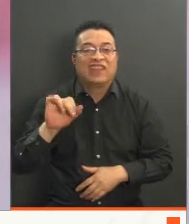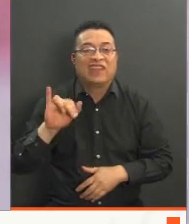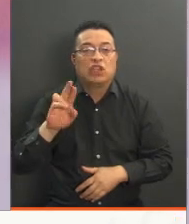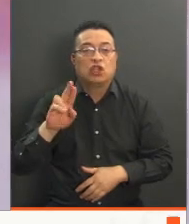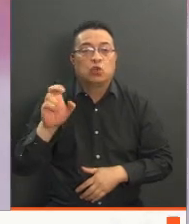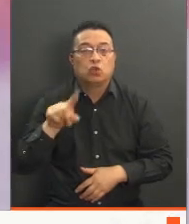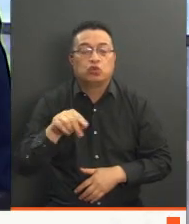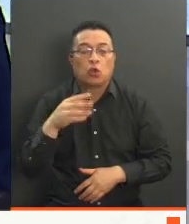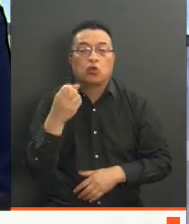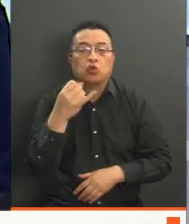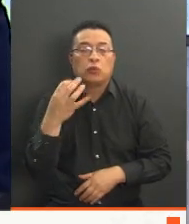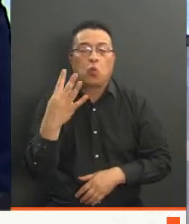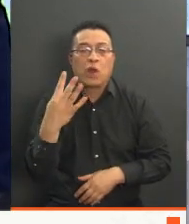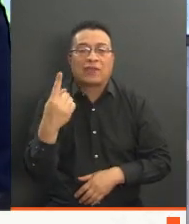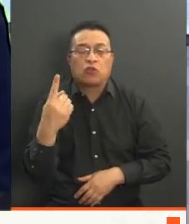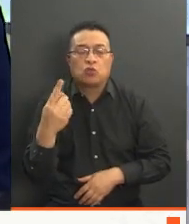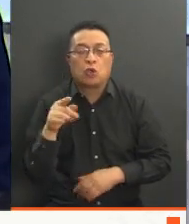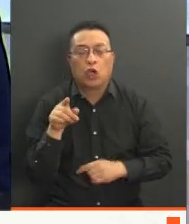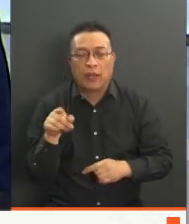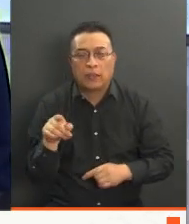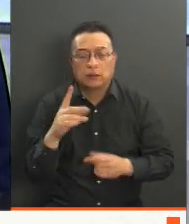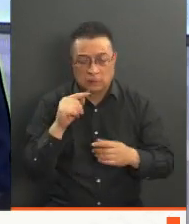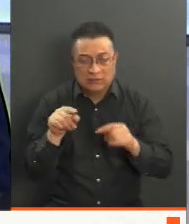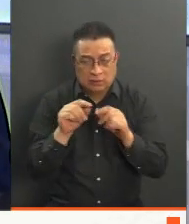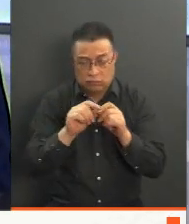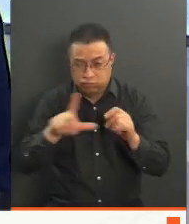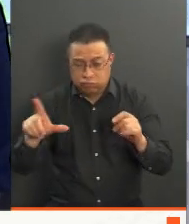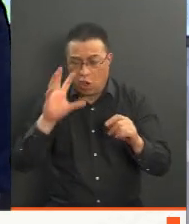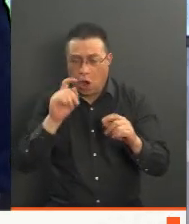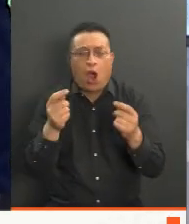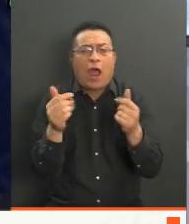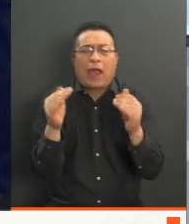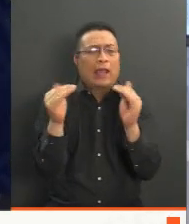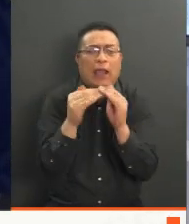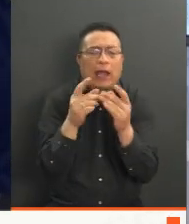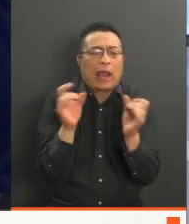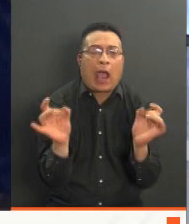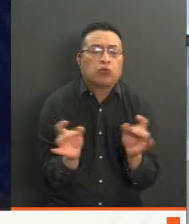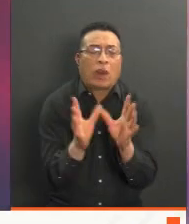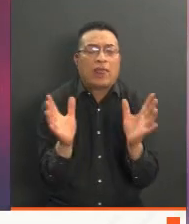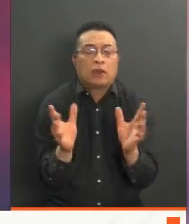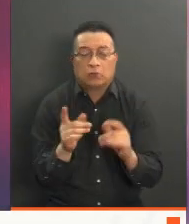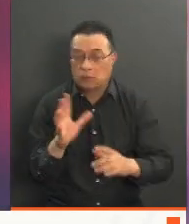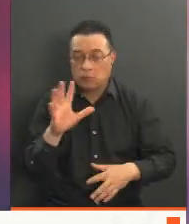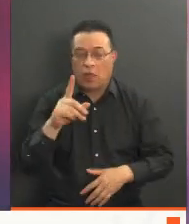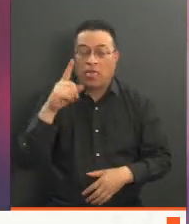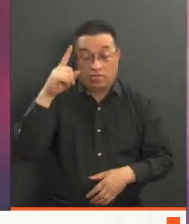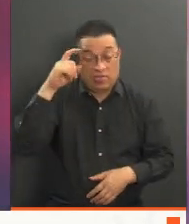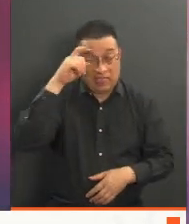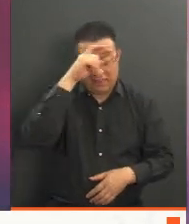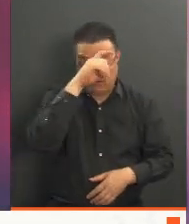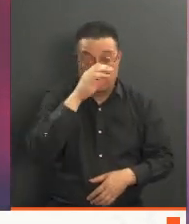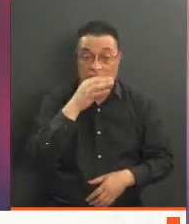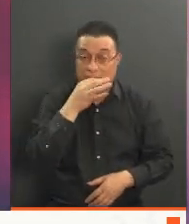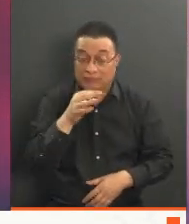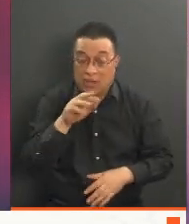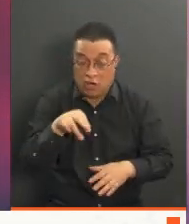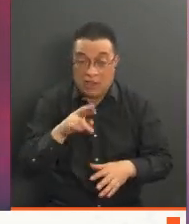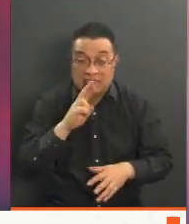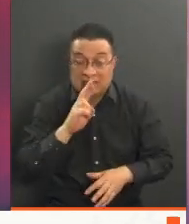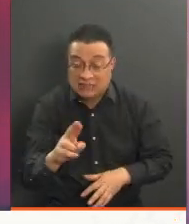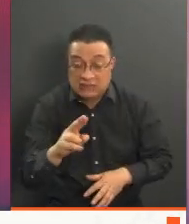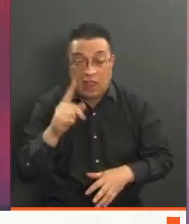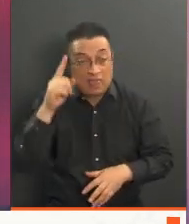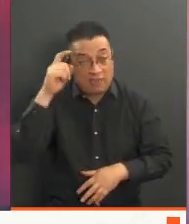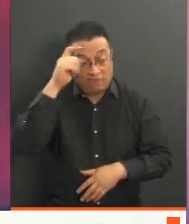estamos hablando? ¿Lo desencadena o hay una coincidencia nomás de los casos? Es difícil establecerlo, pero se pudo ver que